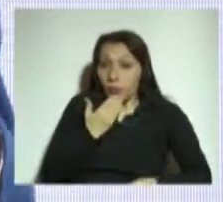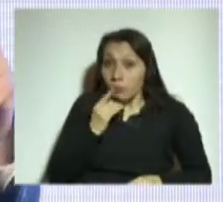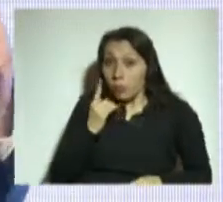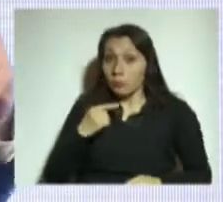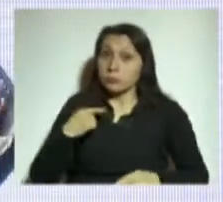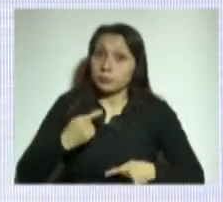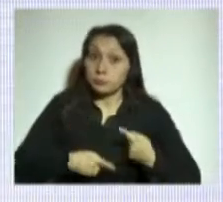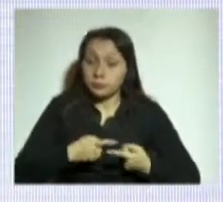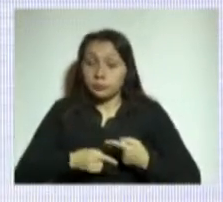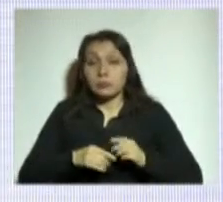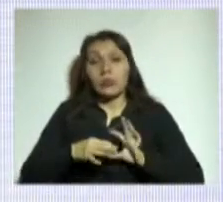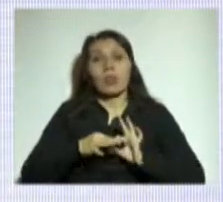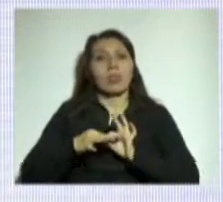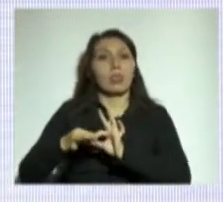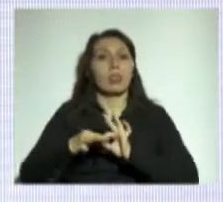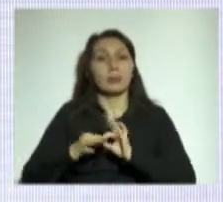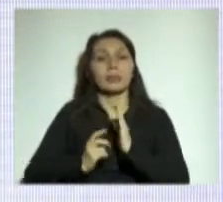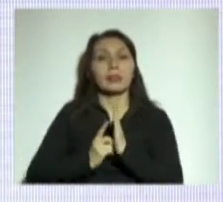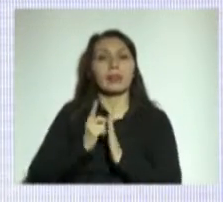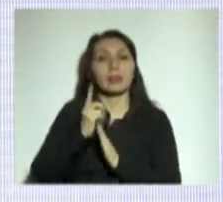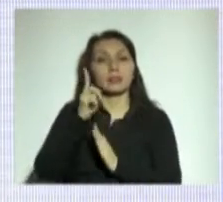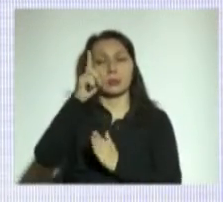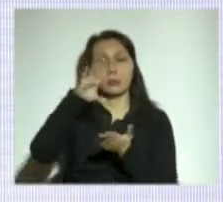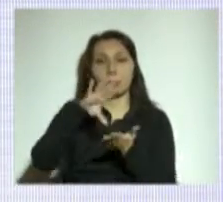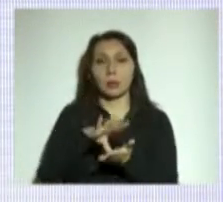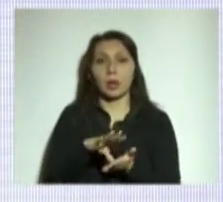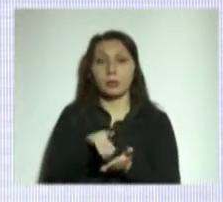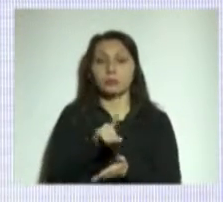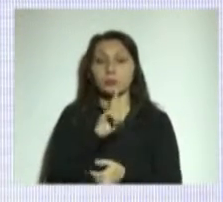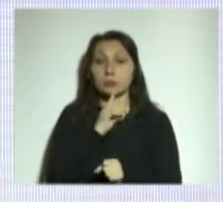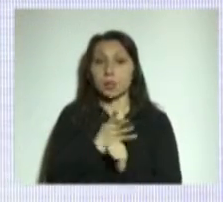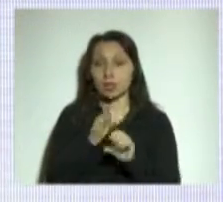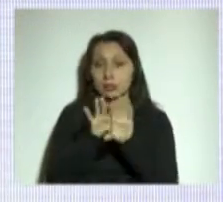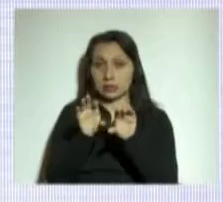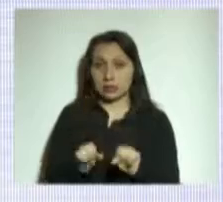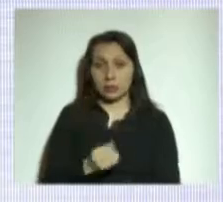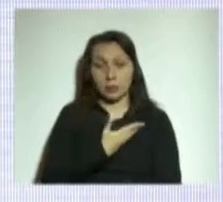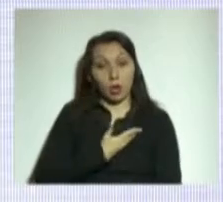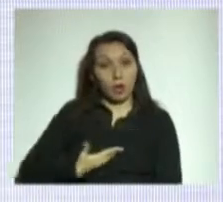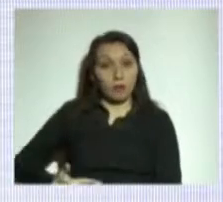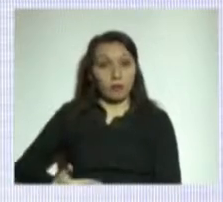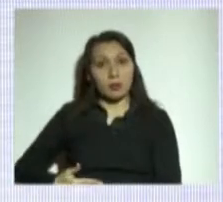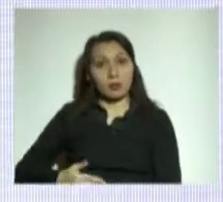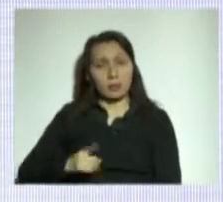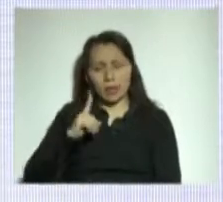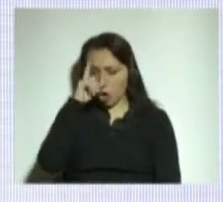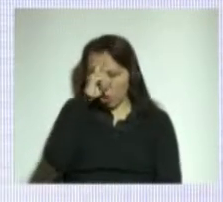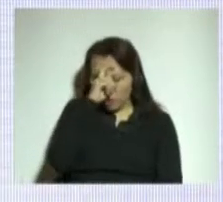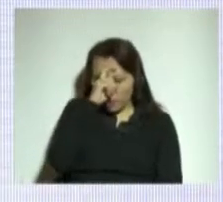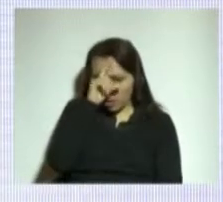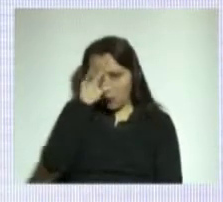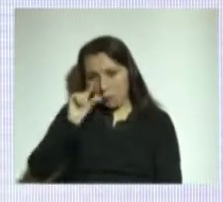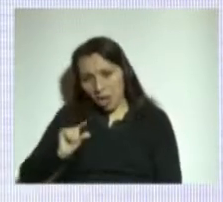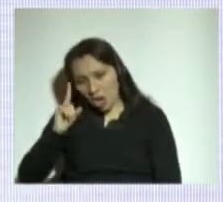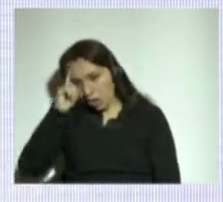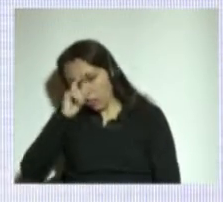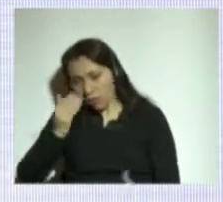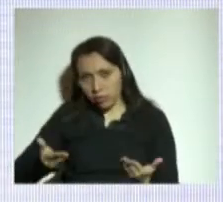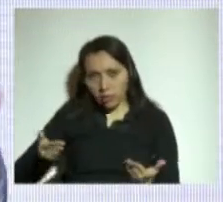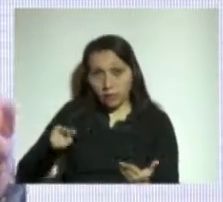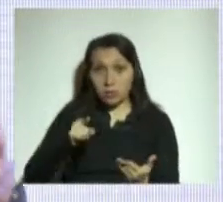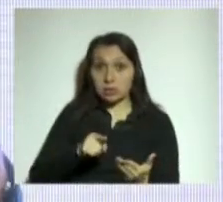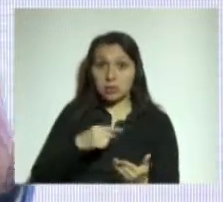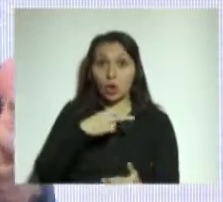los procesos es que depende del desarrollo de un país, tú vas a tener un sistema de gobernanza más complejo o menos complejo. Si